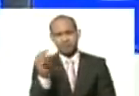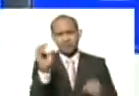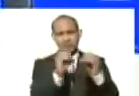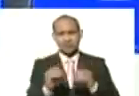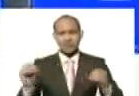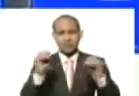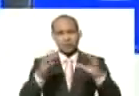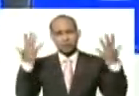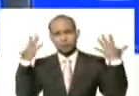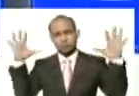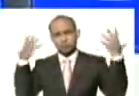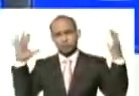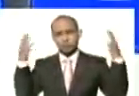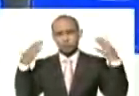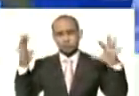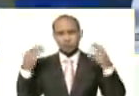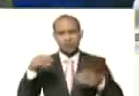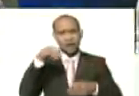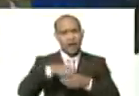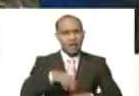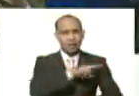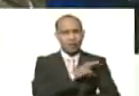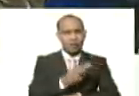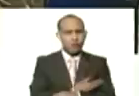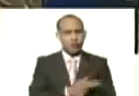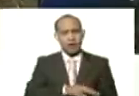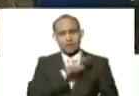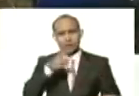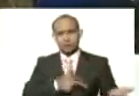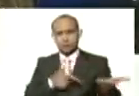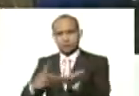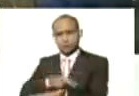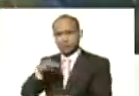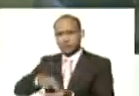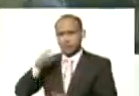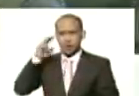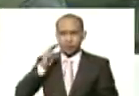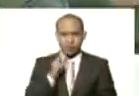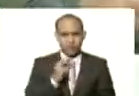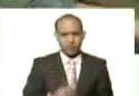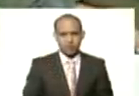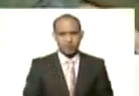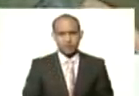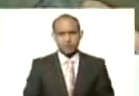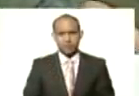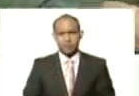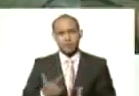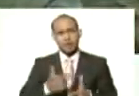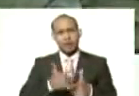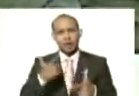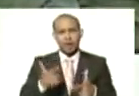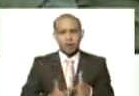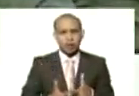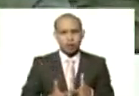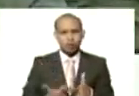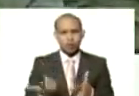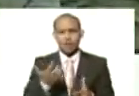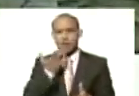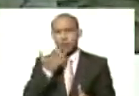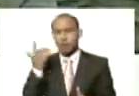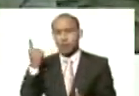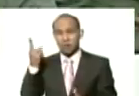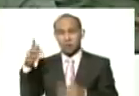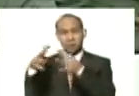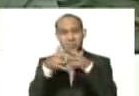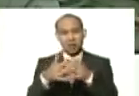en la Fuerza Armada Nacional Bolivariana. Así que si el imperialismo